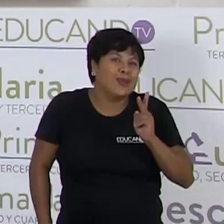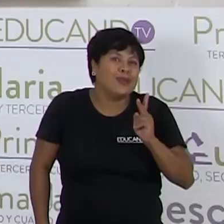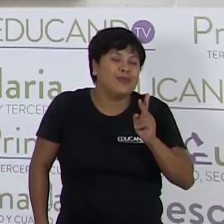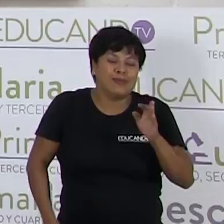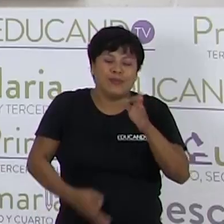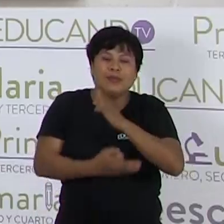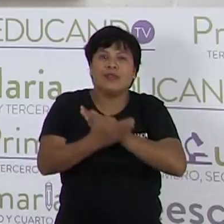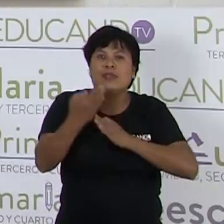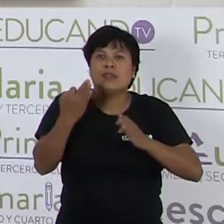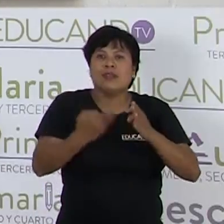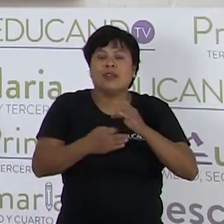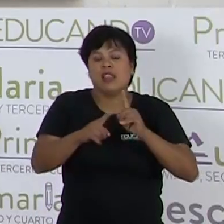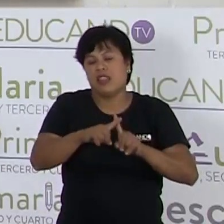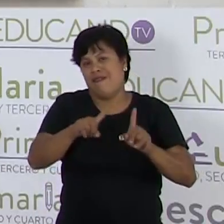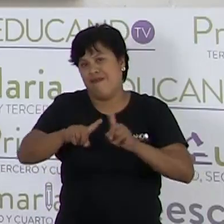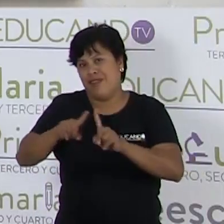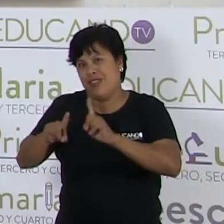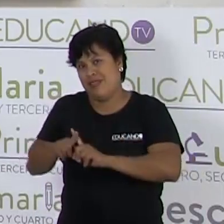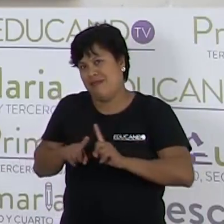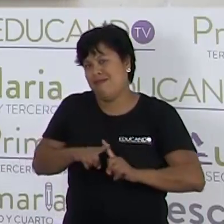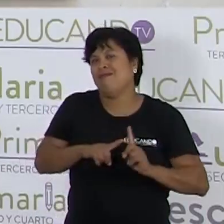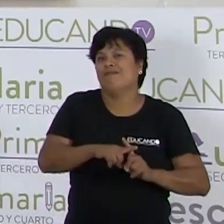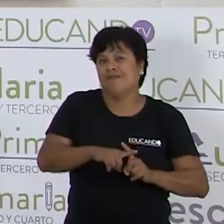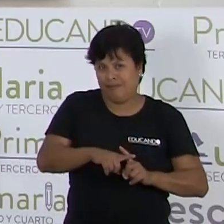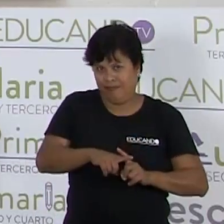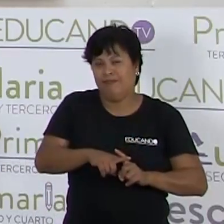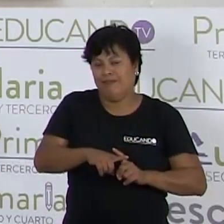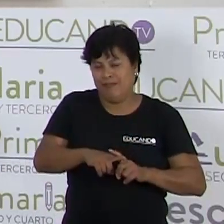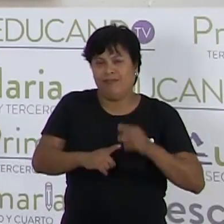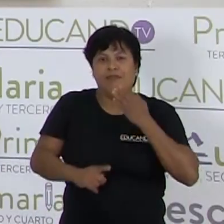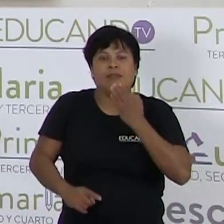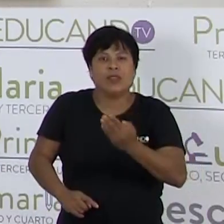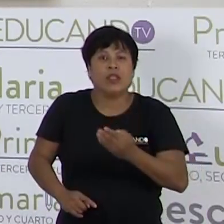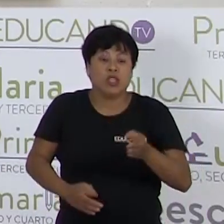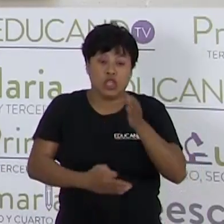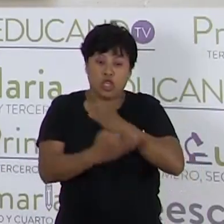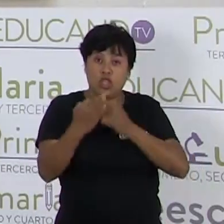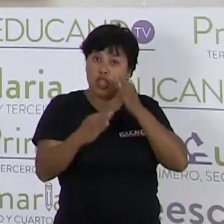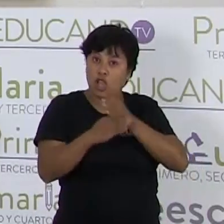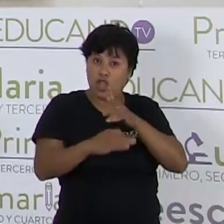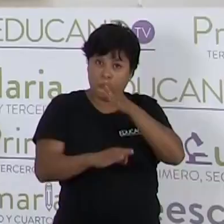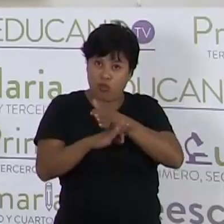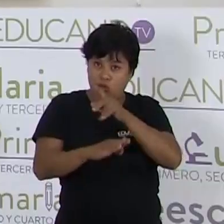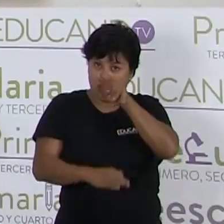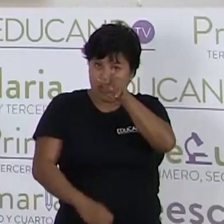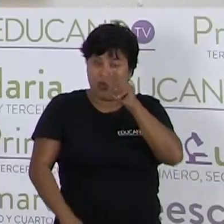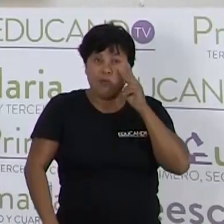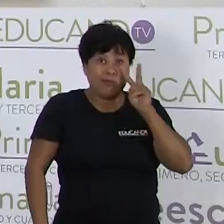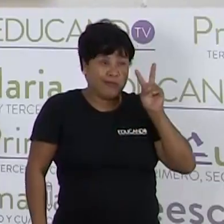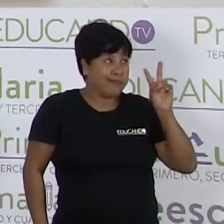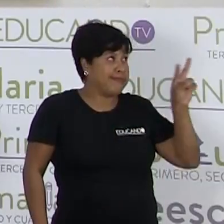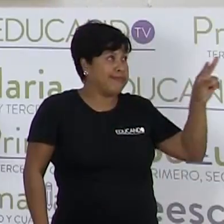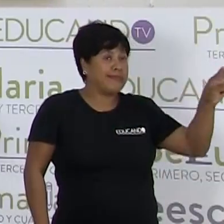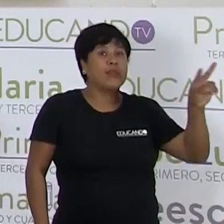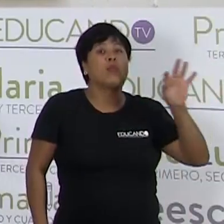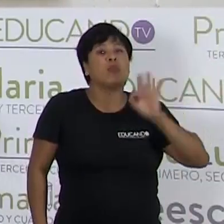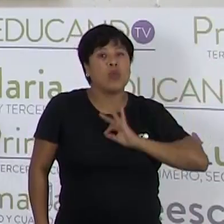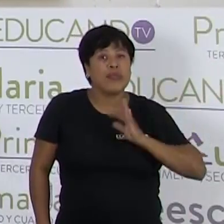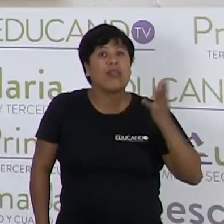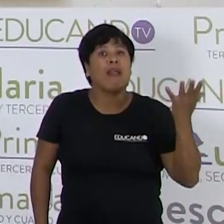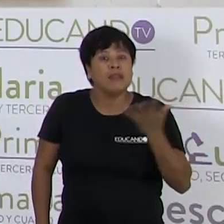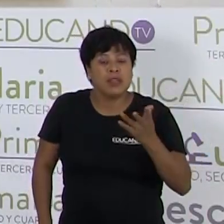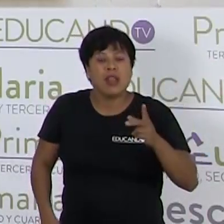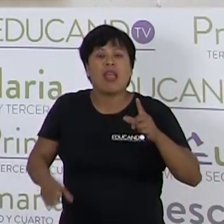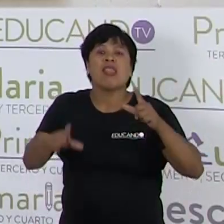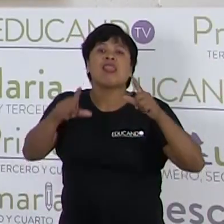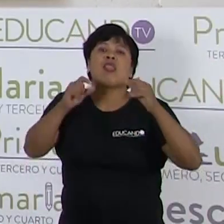son diferentes, ¿verdad? Muy bien. Todos estos que tú ves aquí se pueden formar con